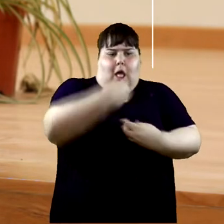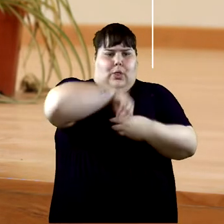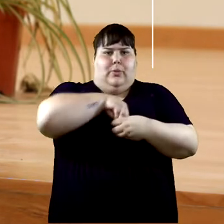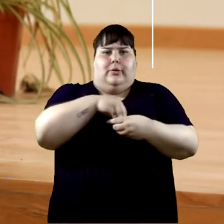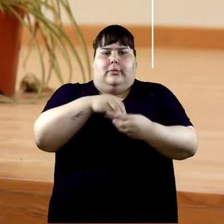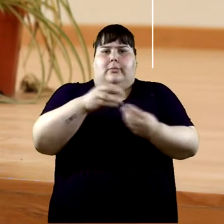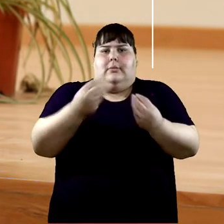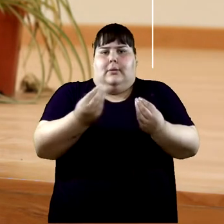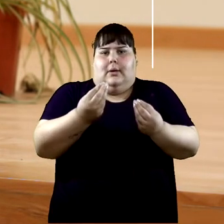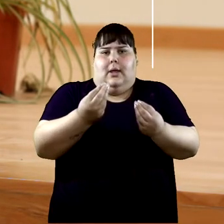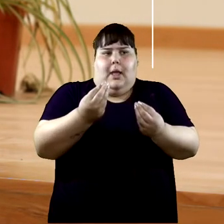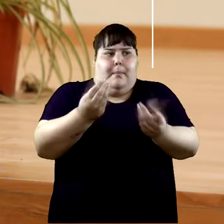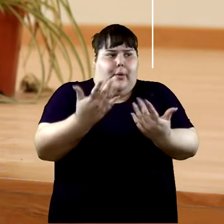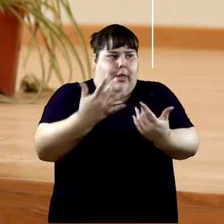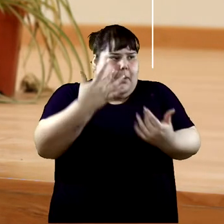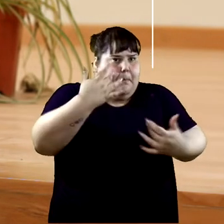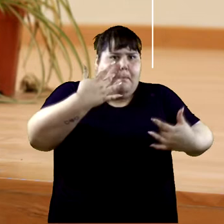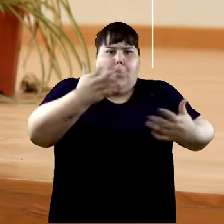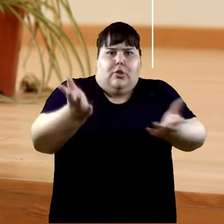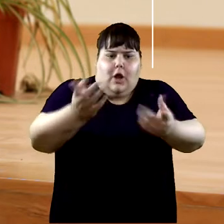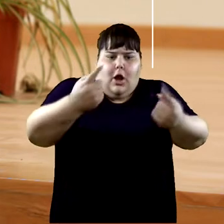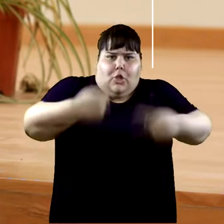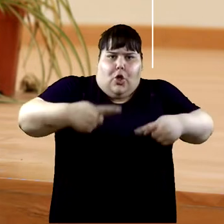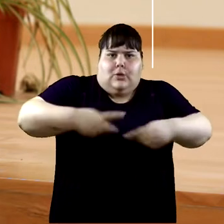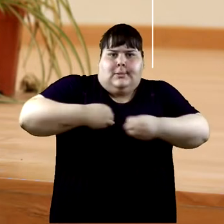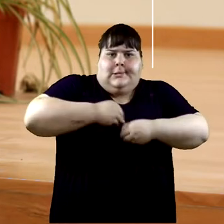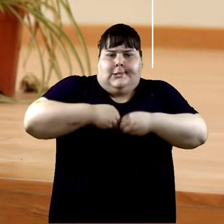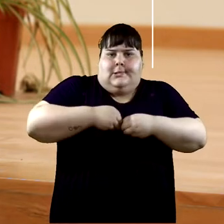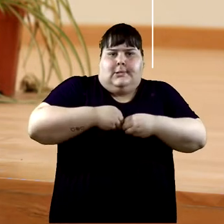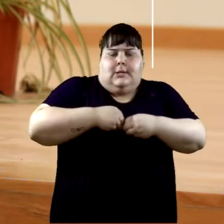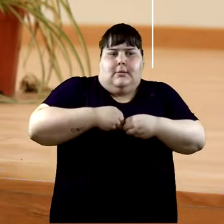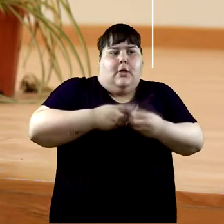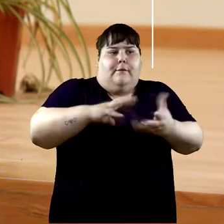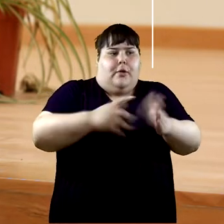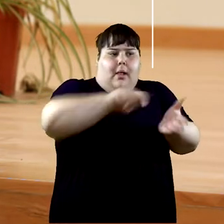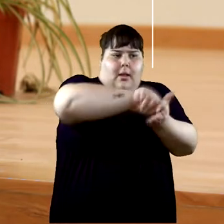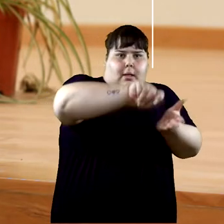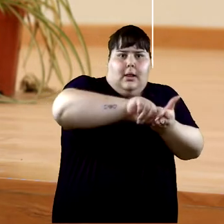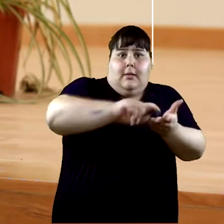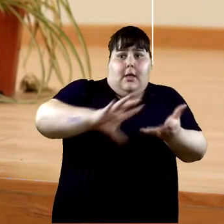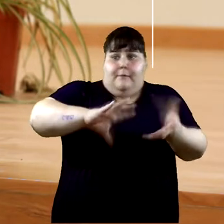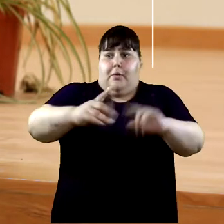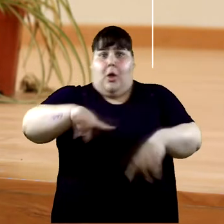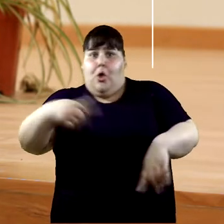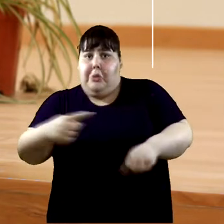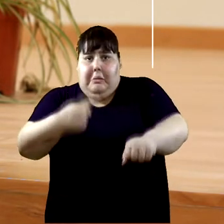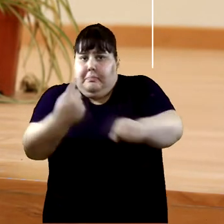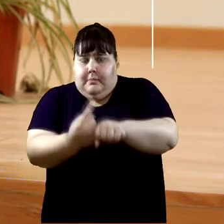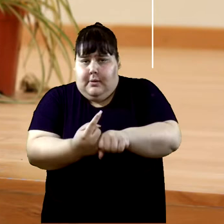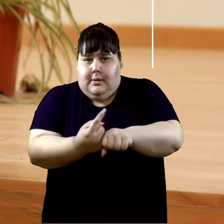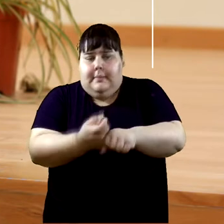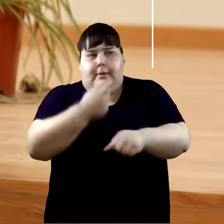expresión de distintas cuestiones a través de la letra que de otro modo no podrían expresarse llamo la letra y